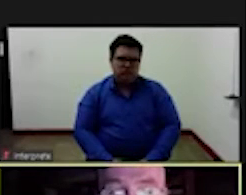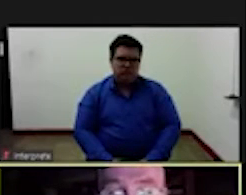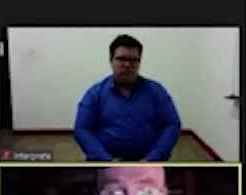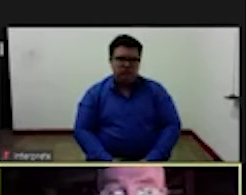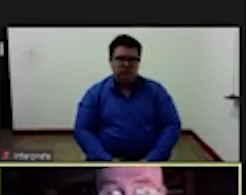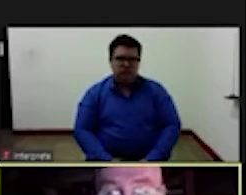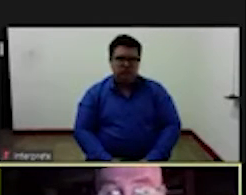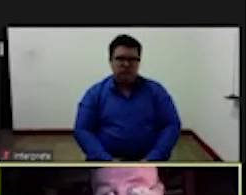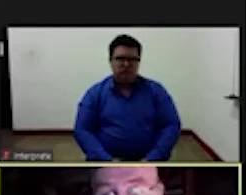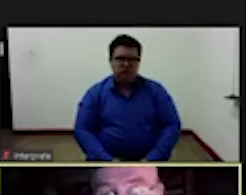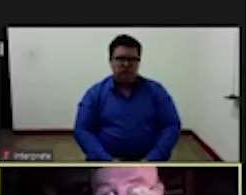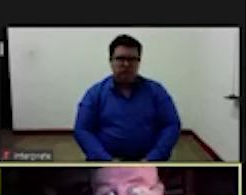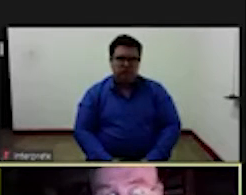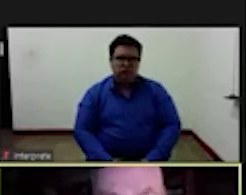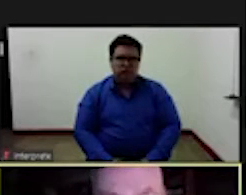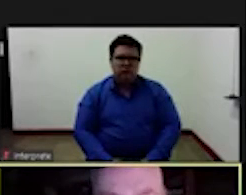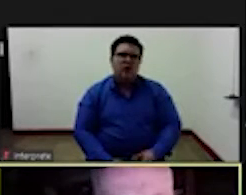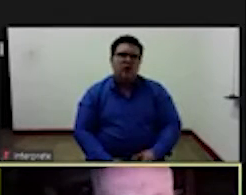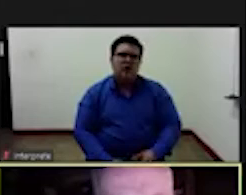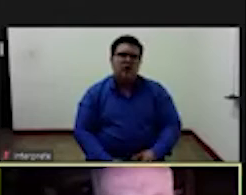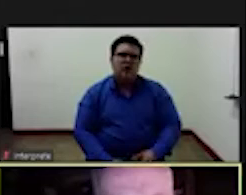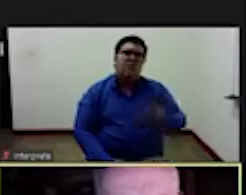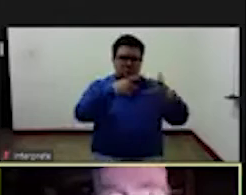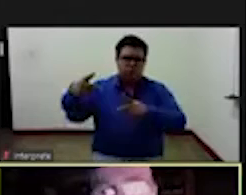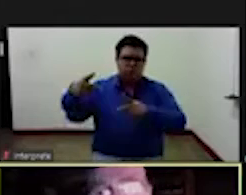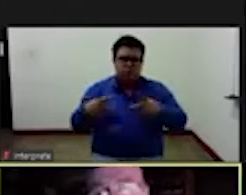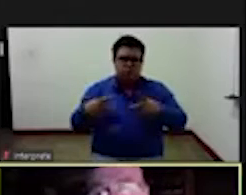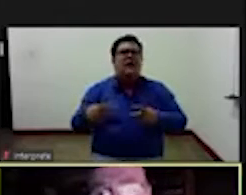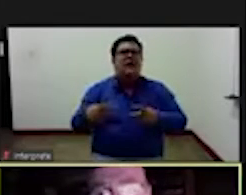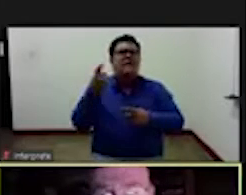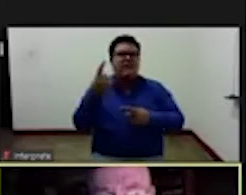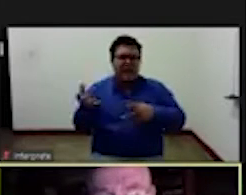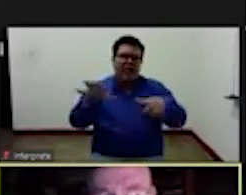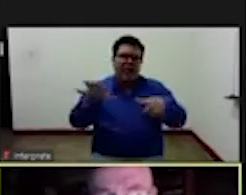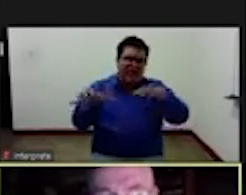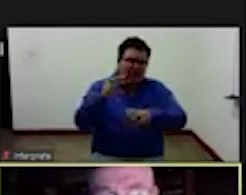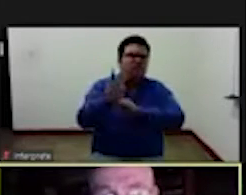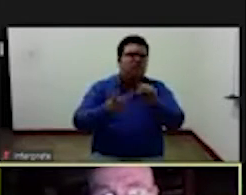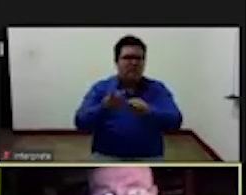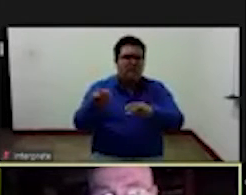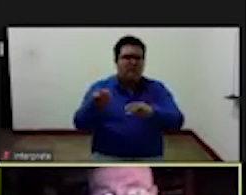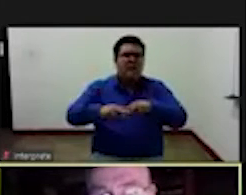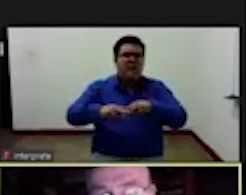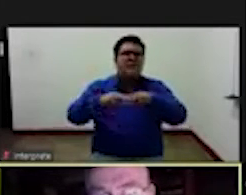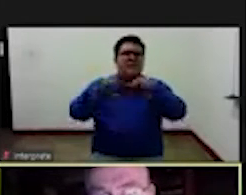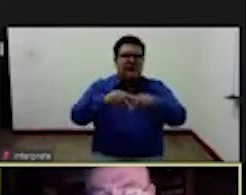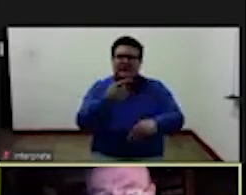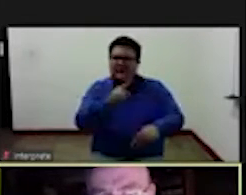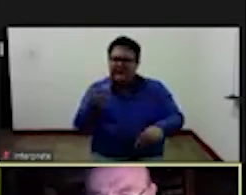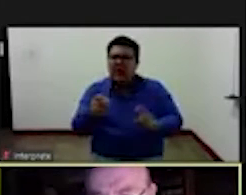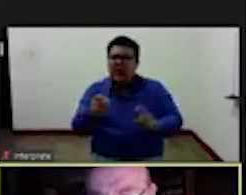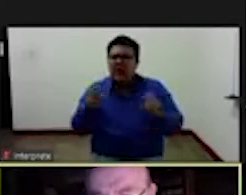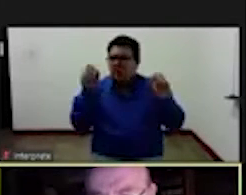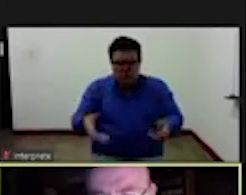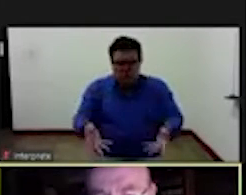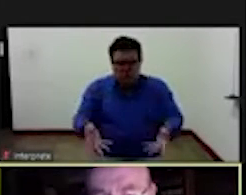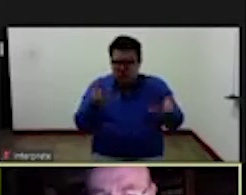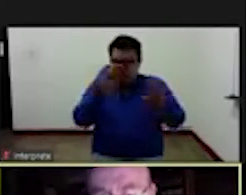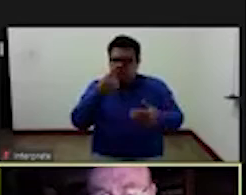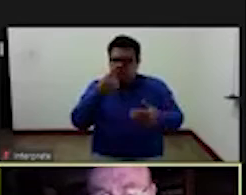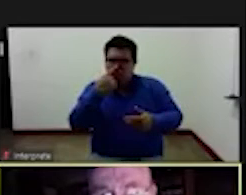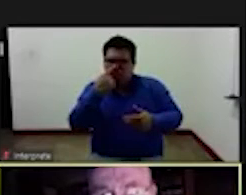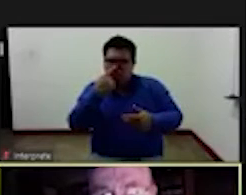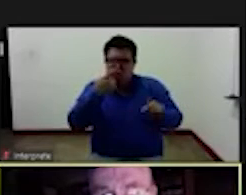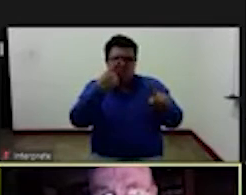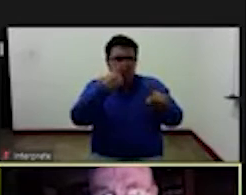Aparecen, me faltan 2 añitos de actualización, pero pueden entrar a las distintas